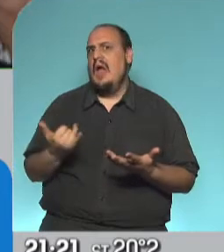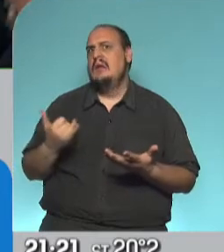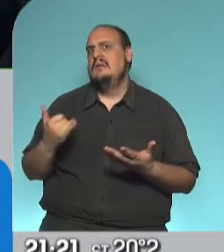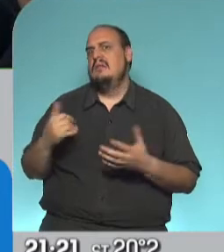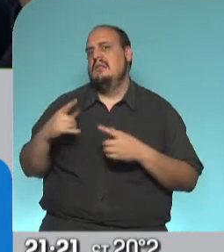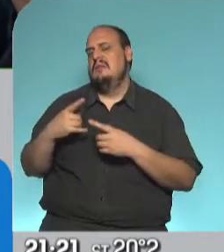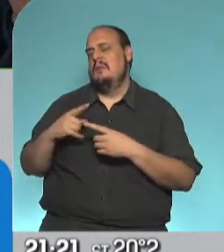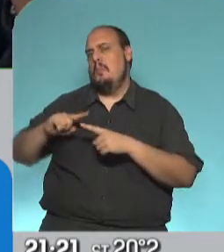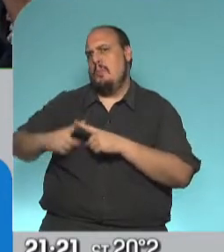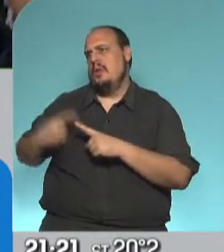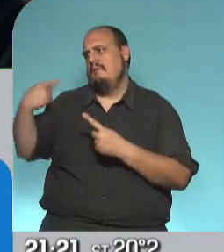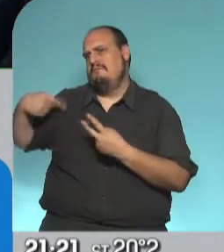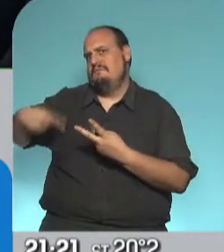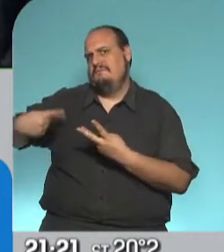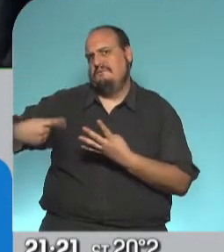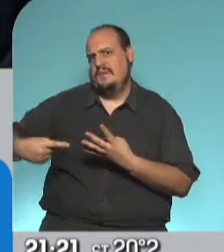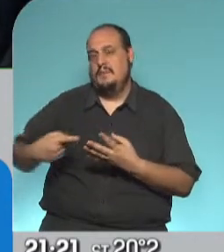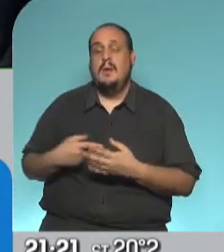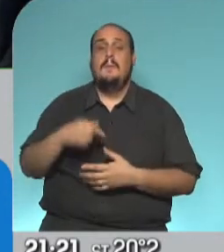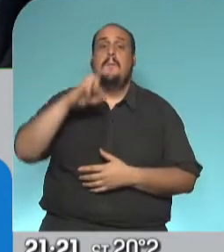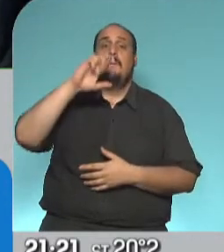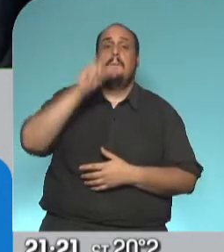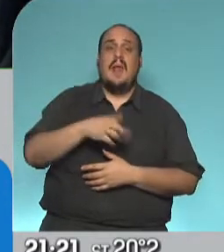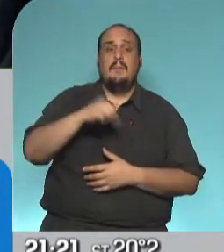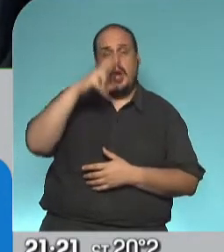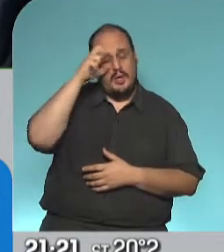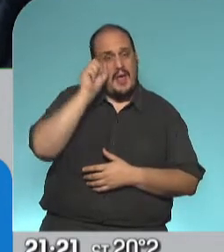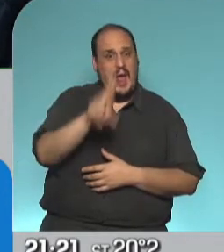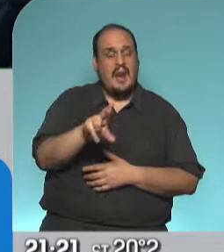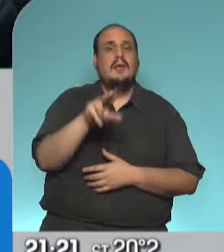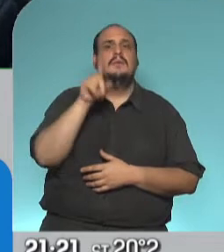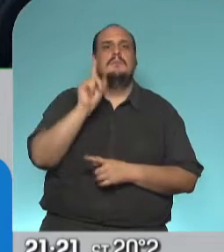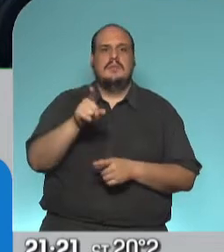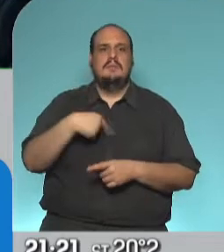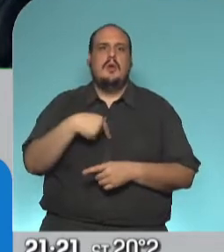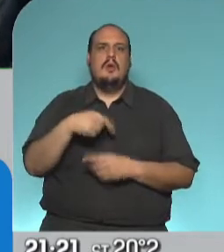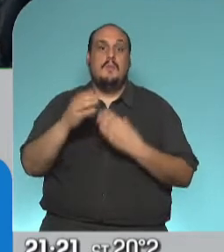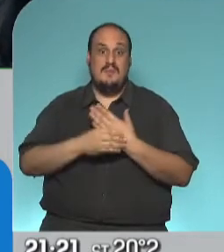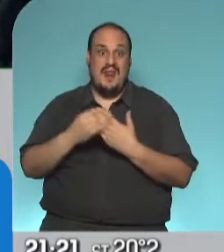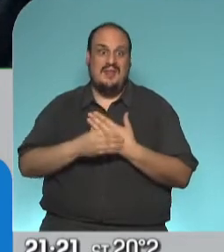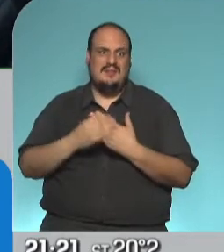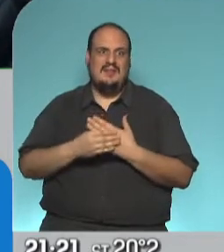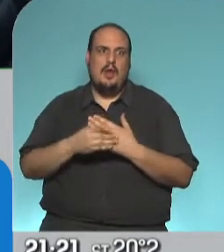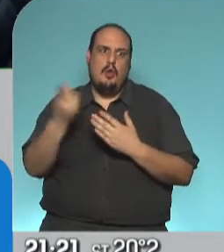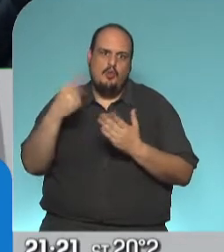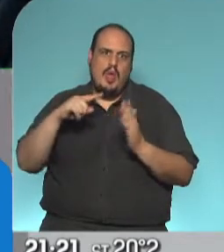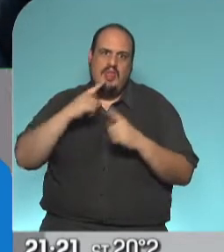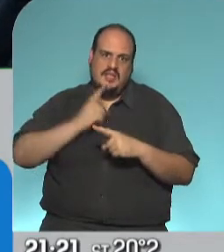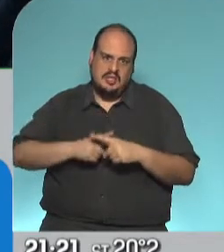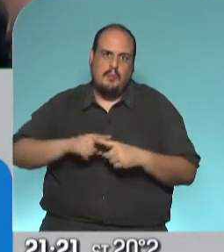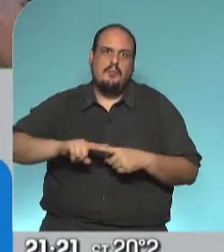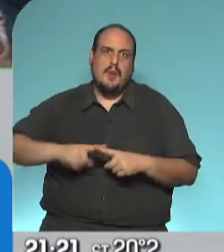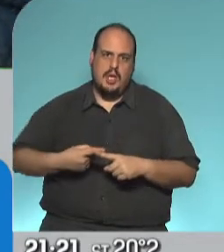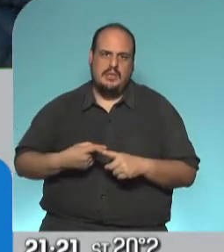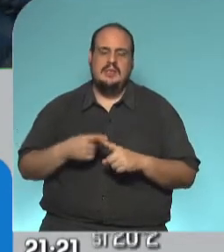políticas. Quiero decir esto porque el Plan Procrear es un fragmento de las políticas que está llevando adelante el Ministerio. También estamos llevando adelante,